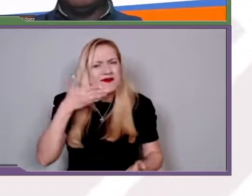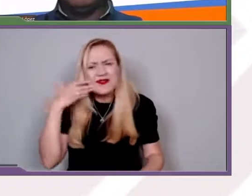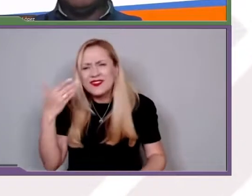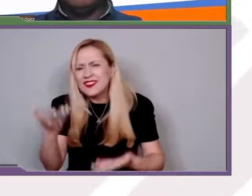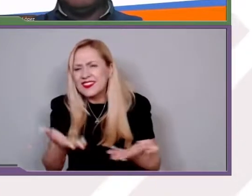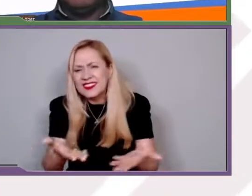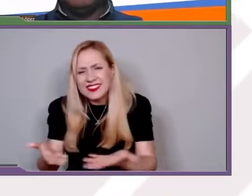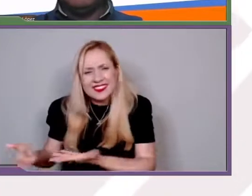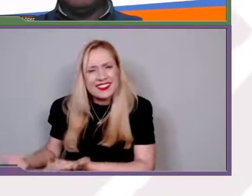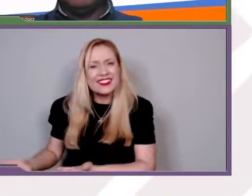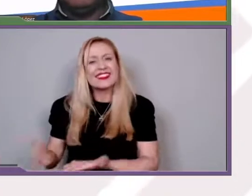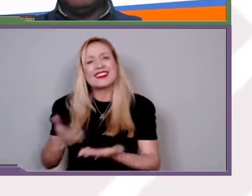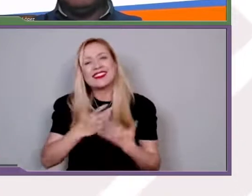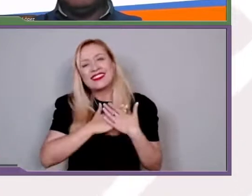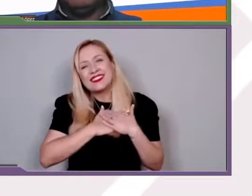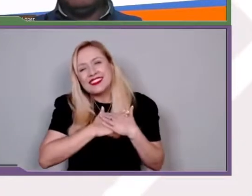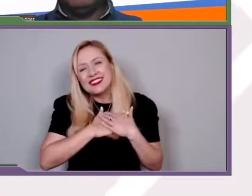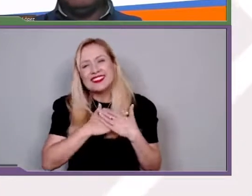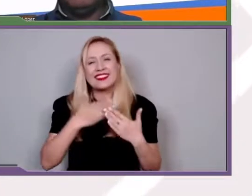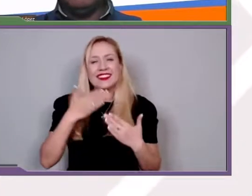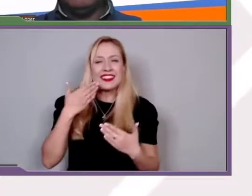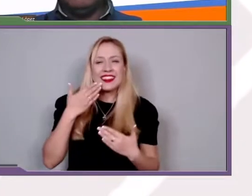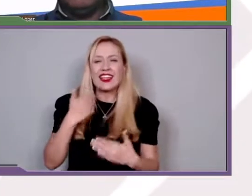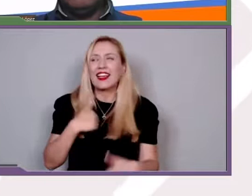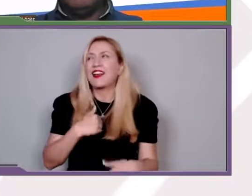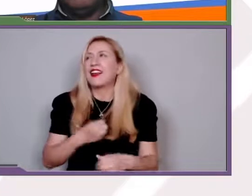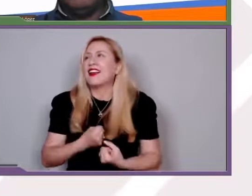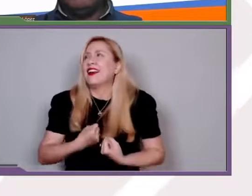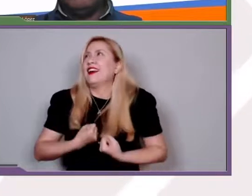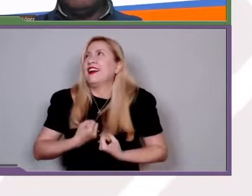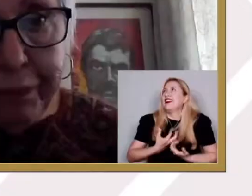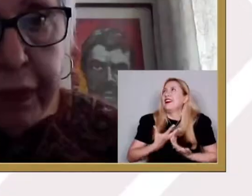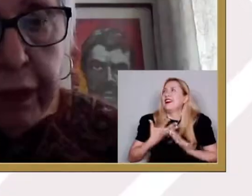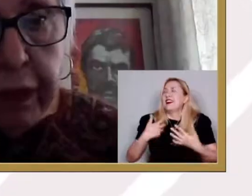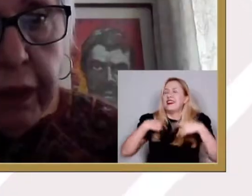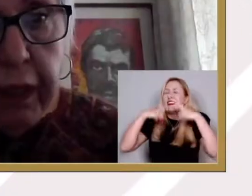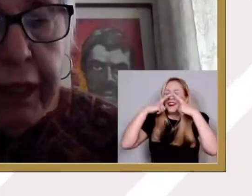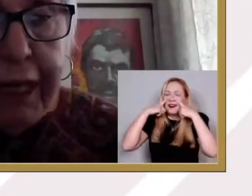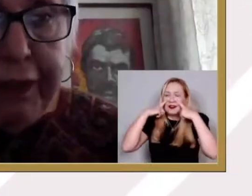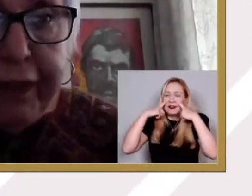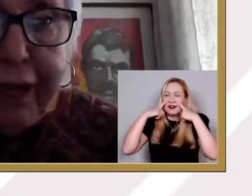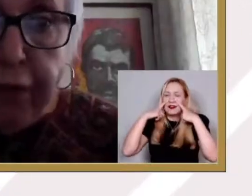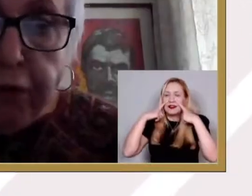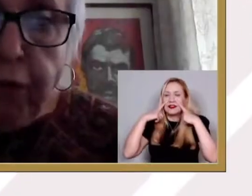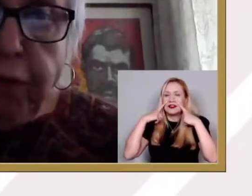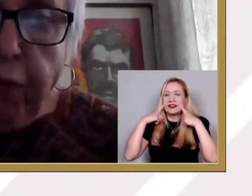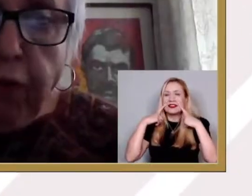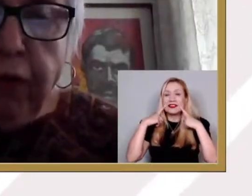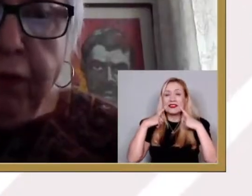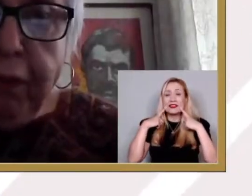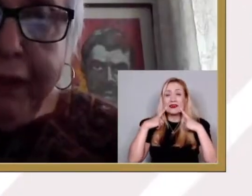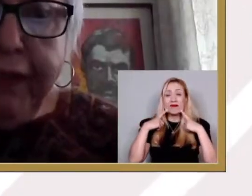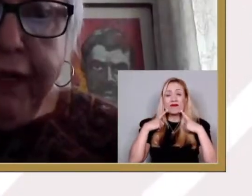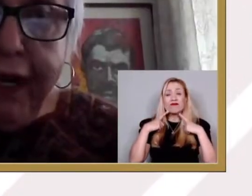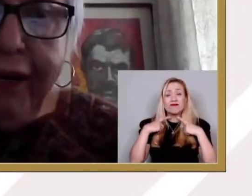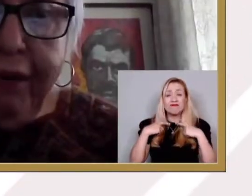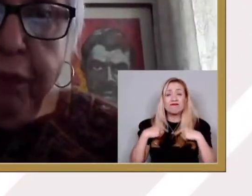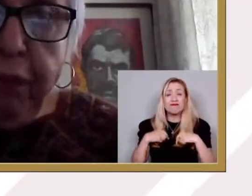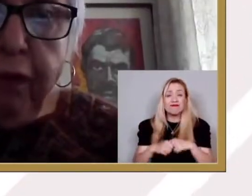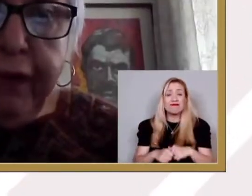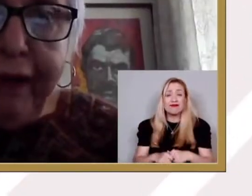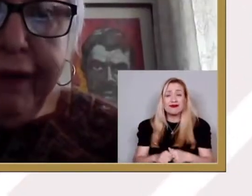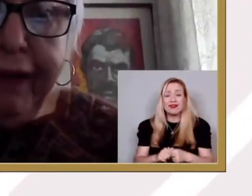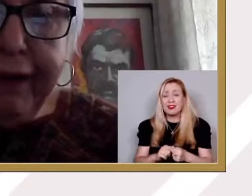amor que para mí hicieron que salieran mis lágrimas. La verdad, yo soy poco